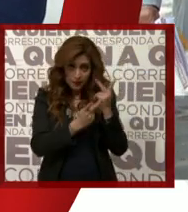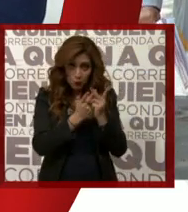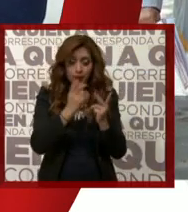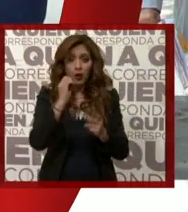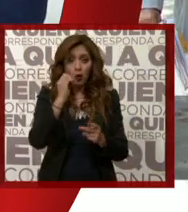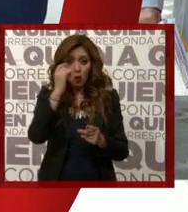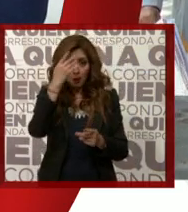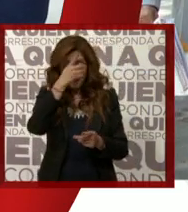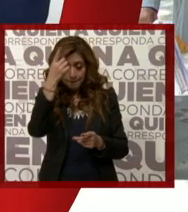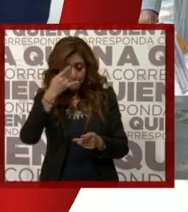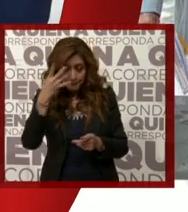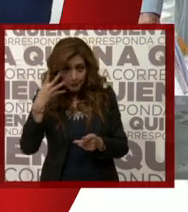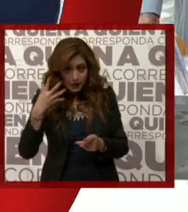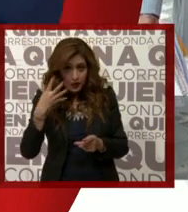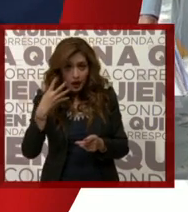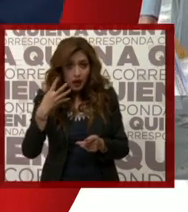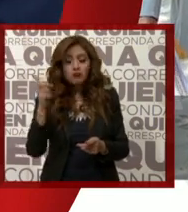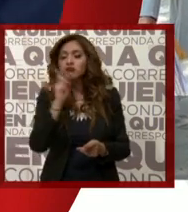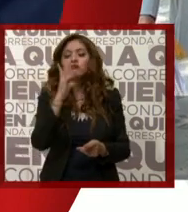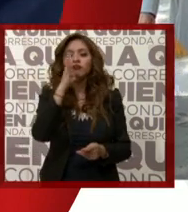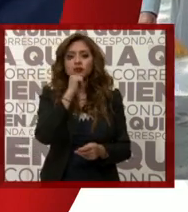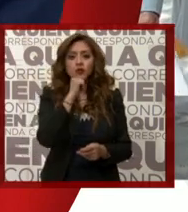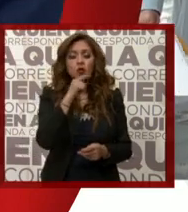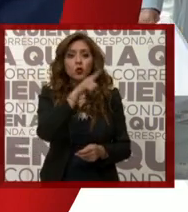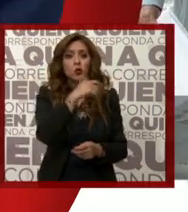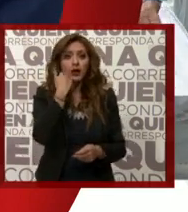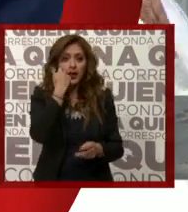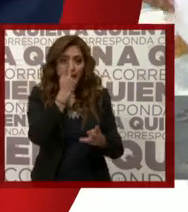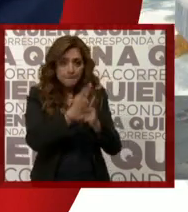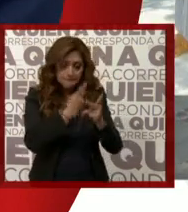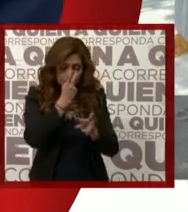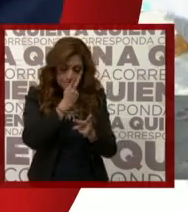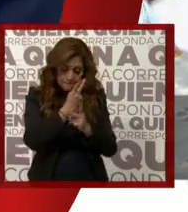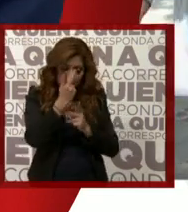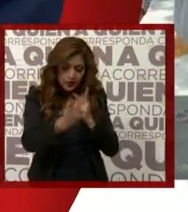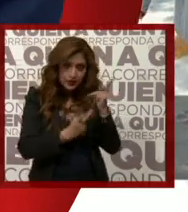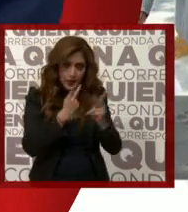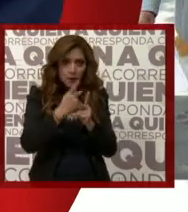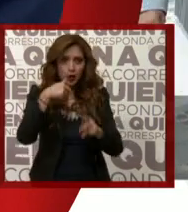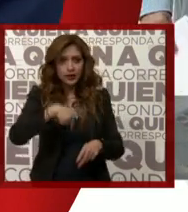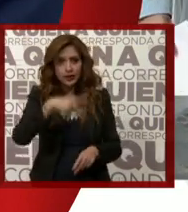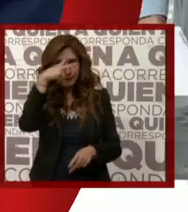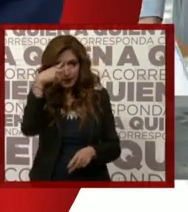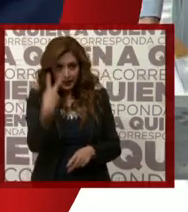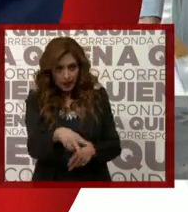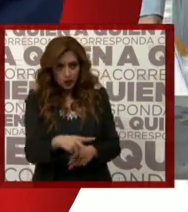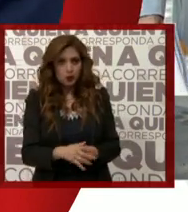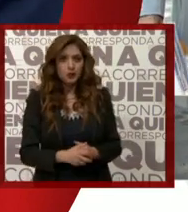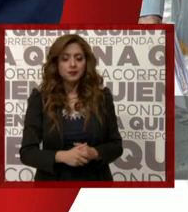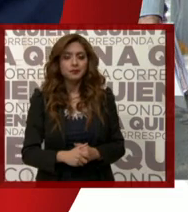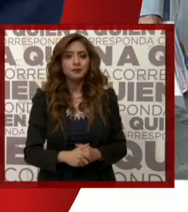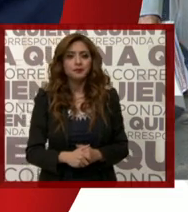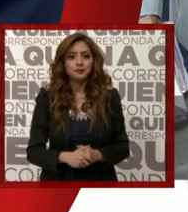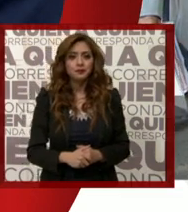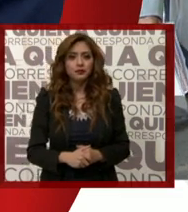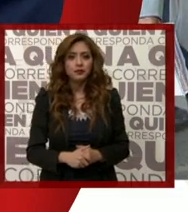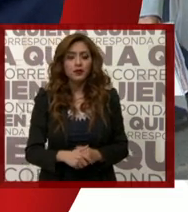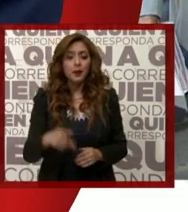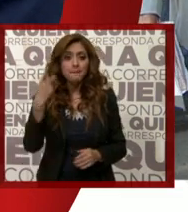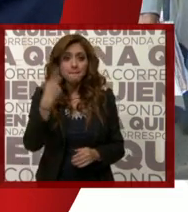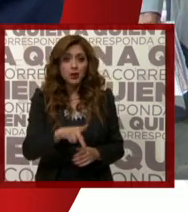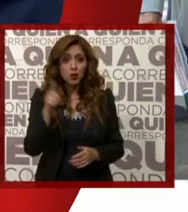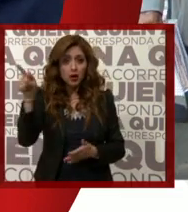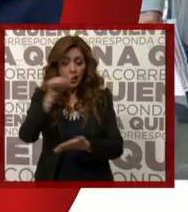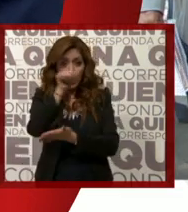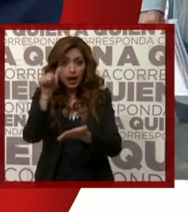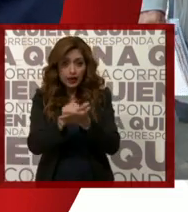no, oiga. No, ahora lo que quieres tú es el pasaporte mexicano. Lo que quiero es el pasaporte mexicano. Muy bien. ¿Y no encuentra tu acta en Michoacán,